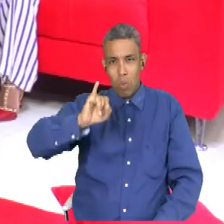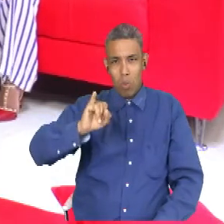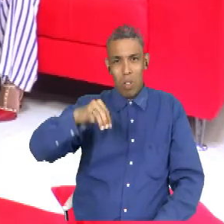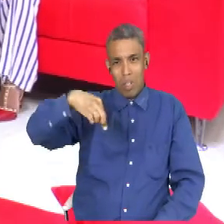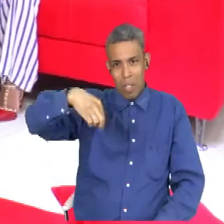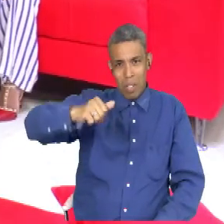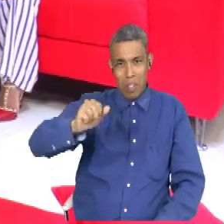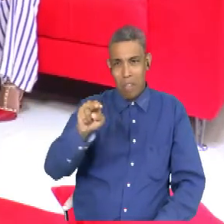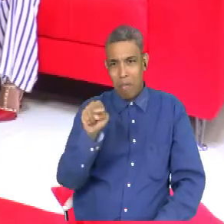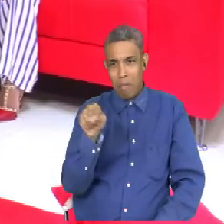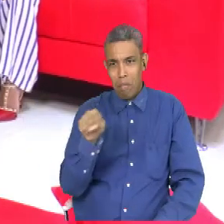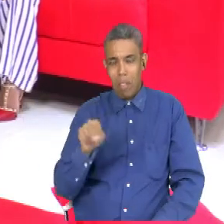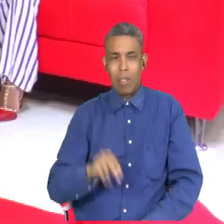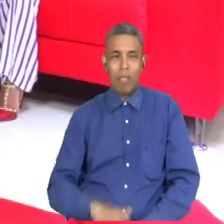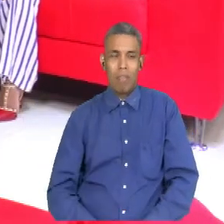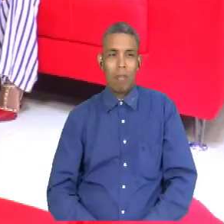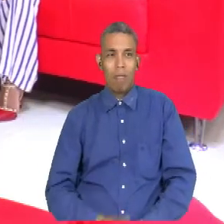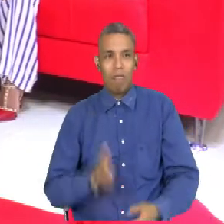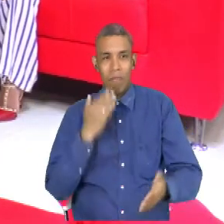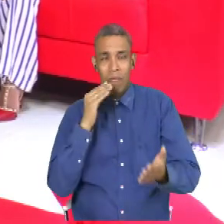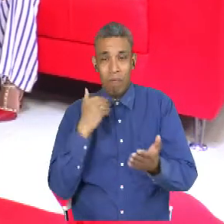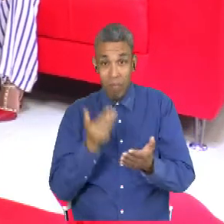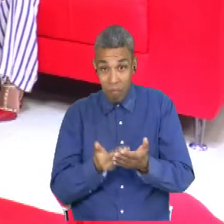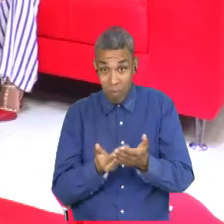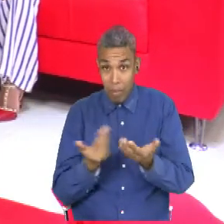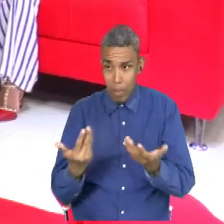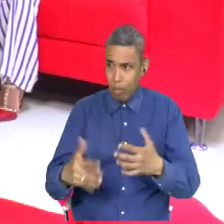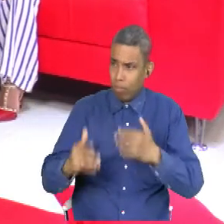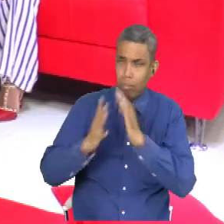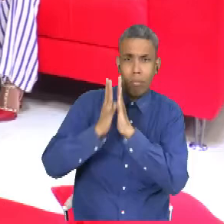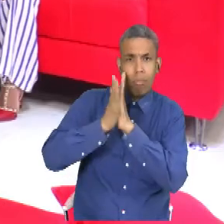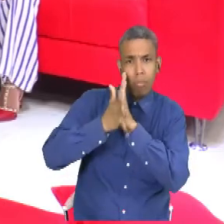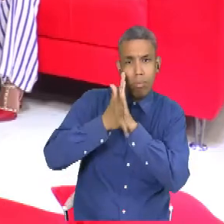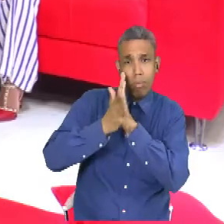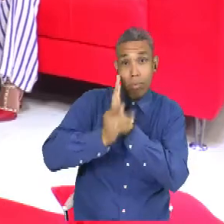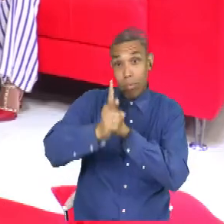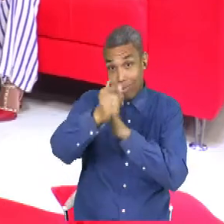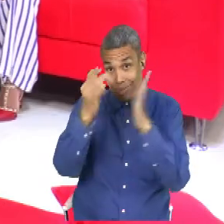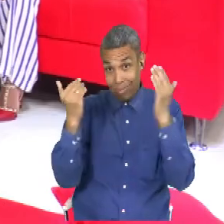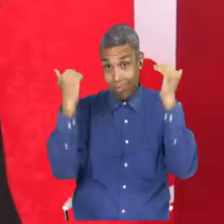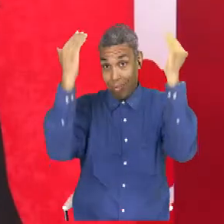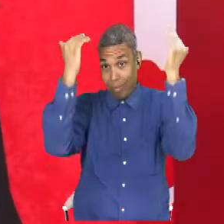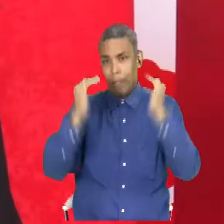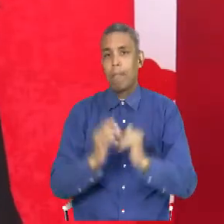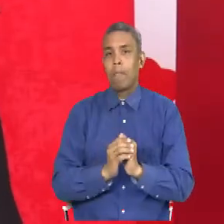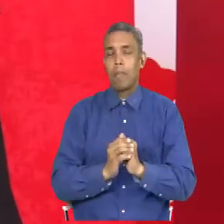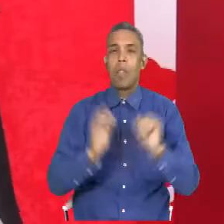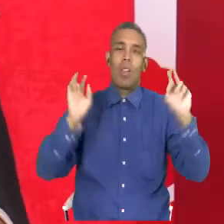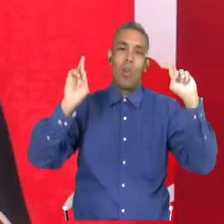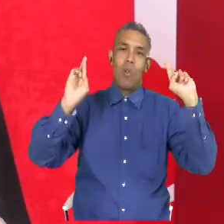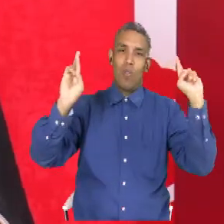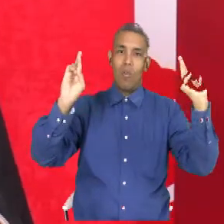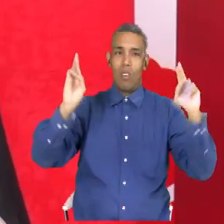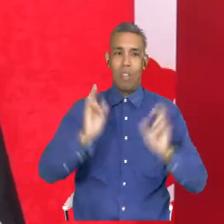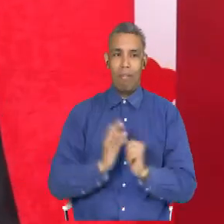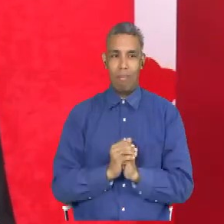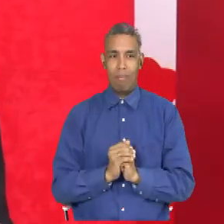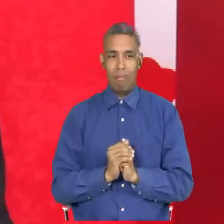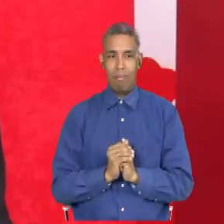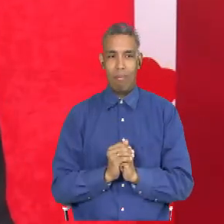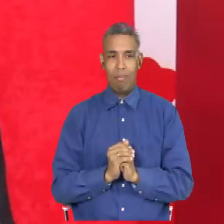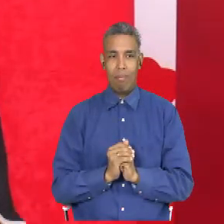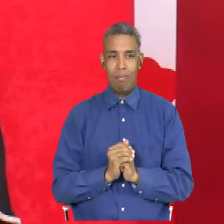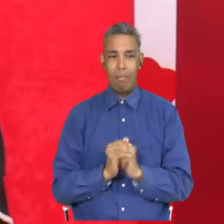por habernos acompañado en la mañana de hoy. Esperamos que esta información haya sido de mucha utilidad para todas las familias barranqueñas, sobre todo aquellas de